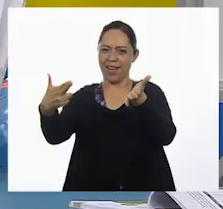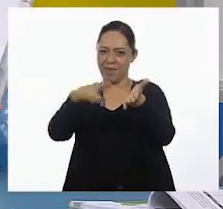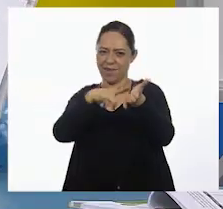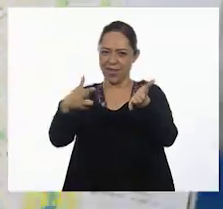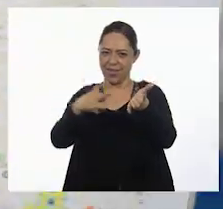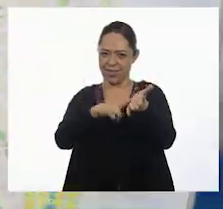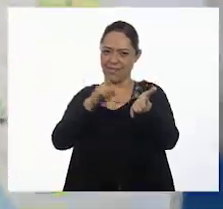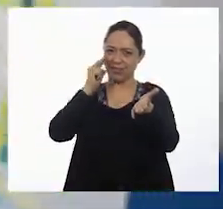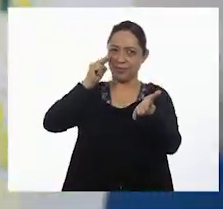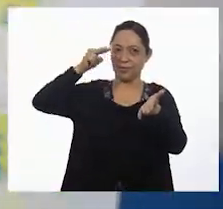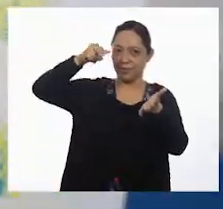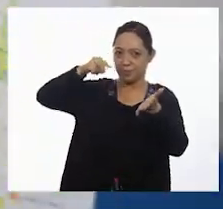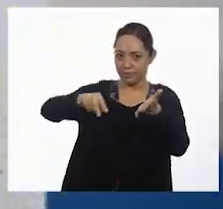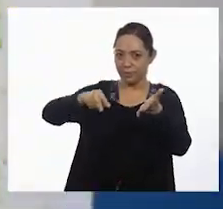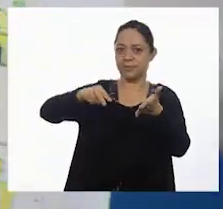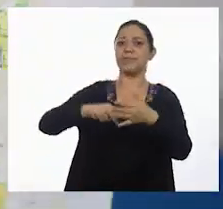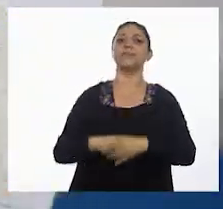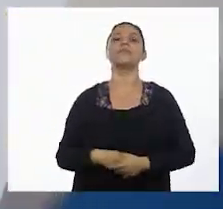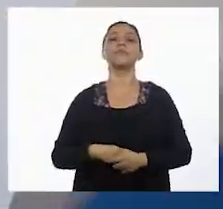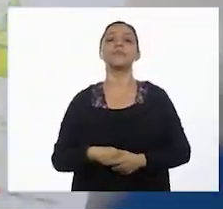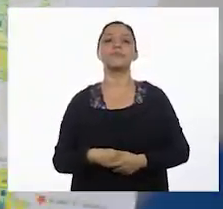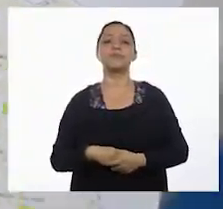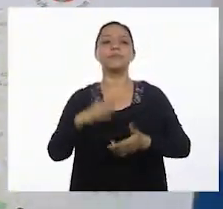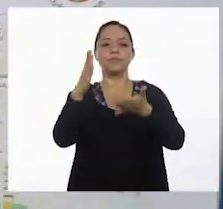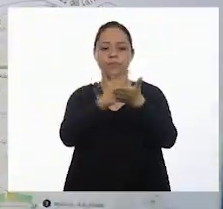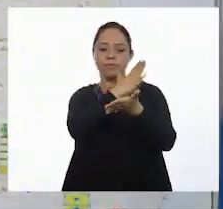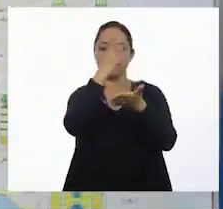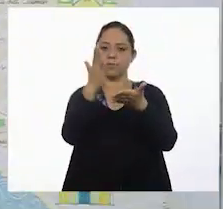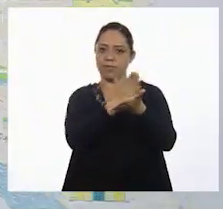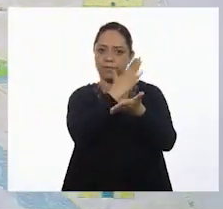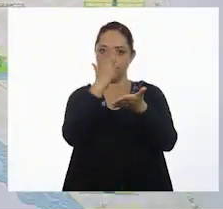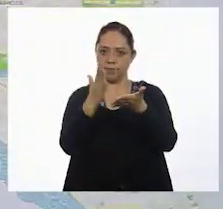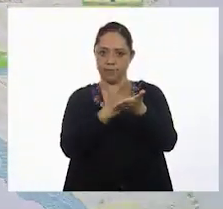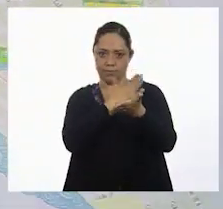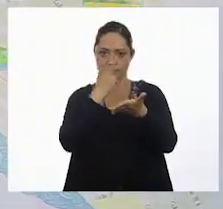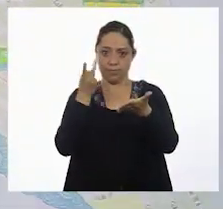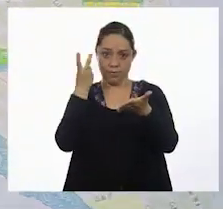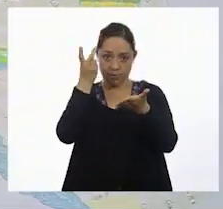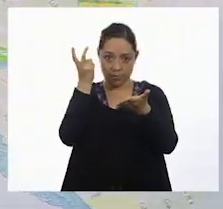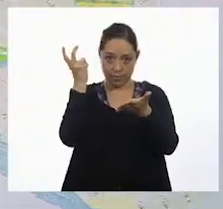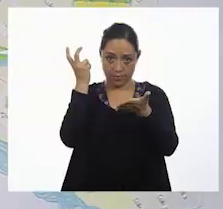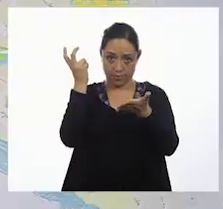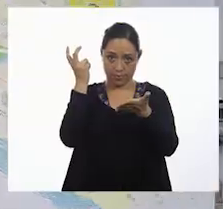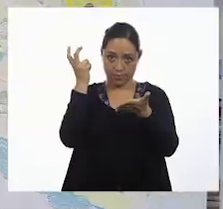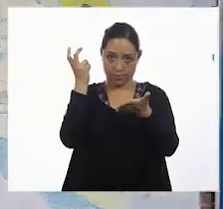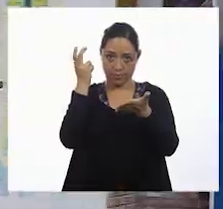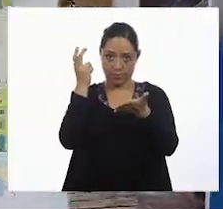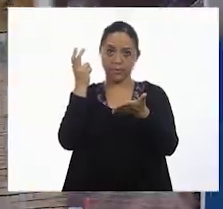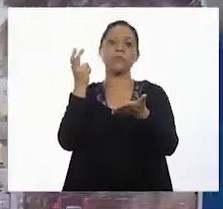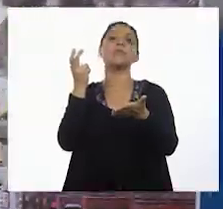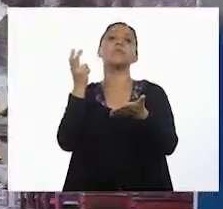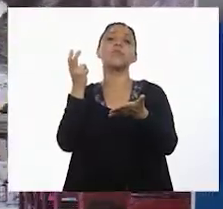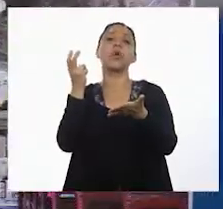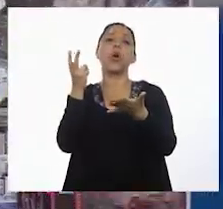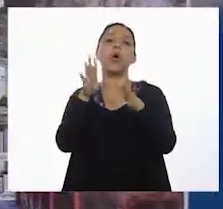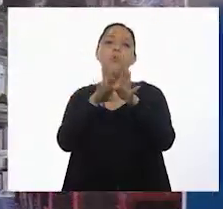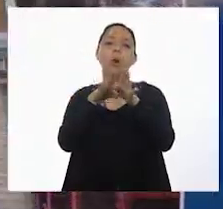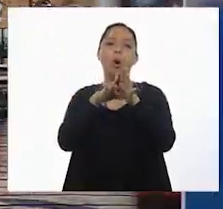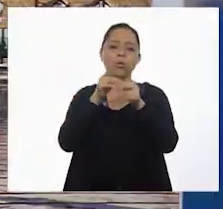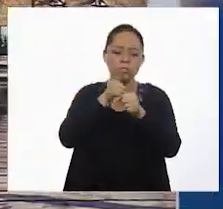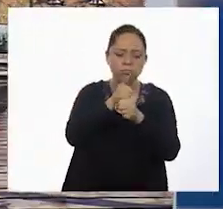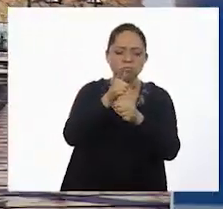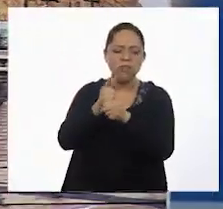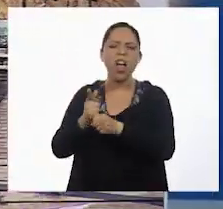también tenemos estas páginas donde vemos que también, inclusive veíamos que hay donde nos recomiendan